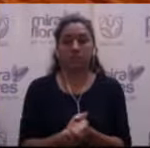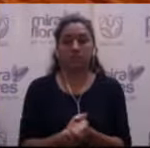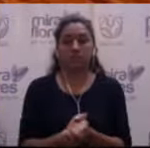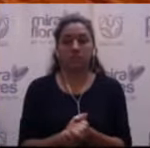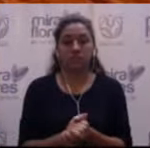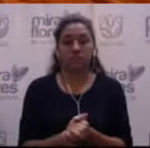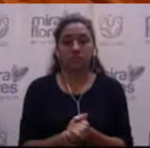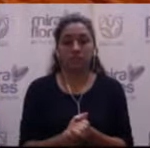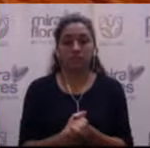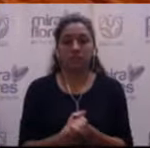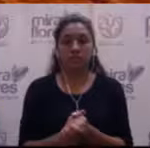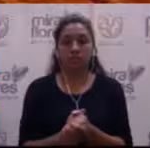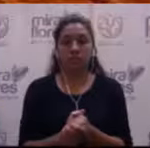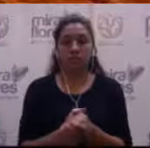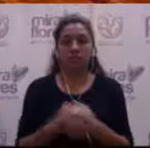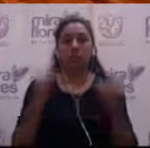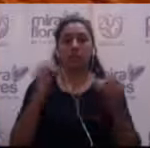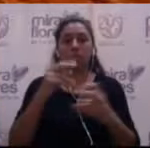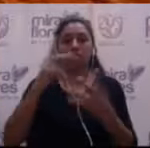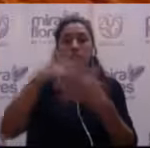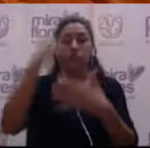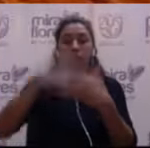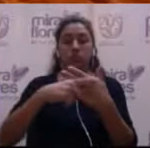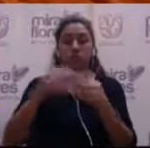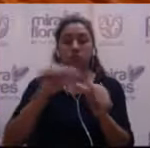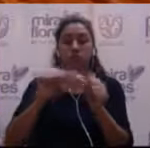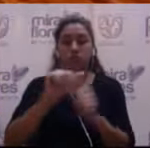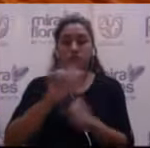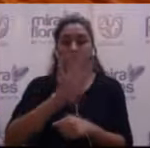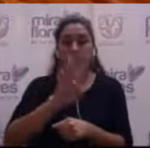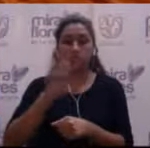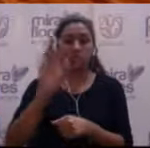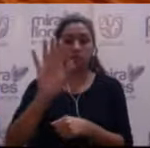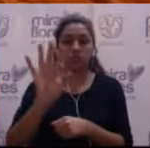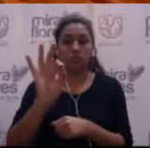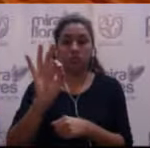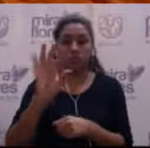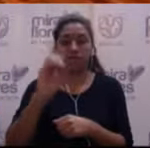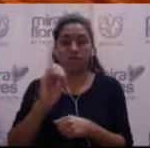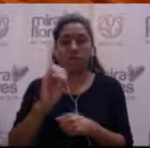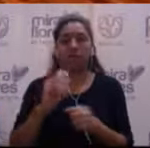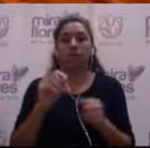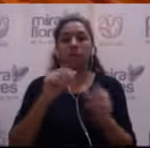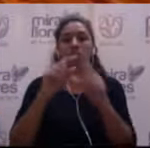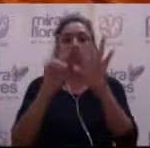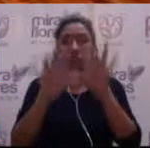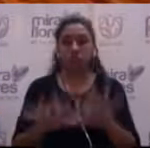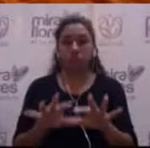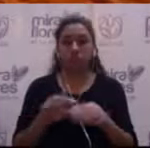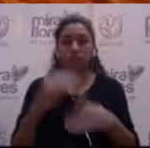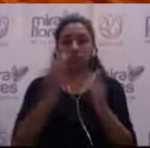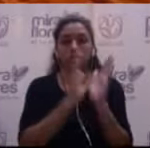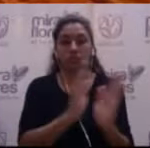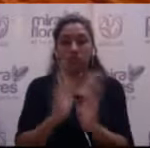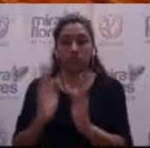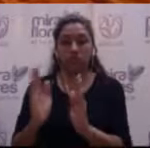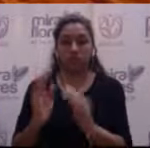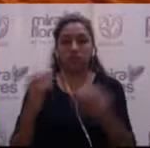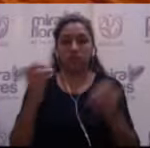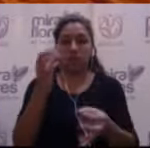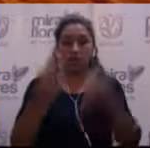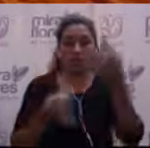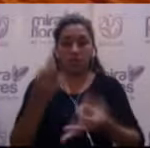Proyecto de ordenanza que modifica la ordenanza número 490 que aprueba el texto único de procedimientos administrativos TUPA de